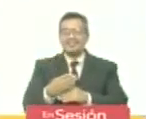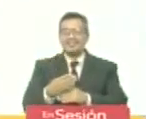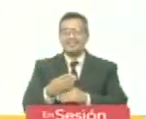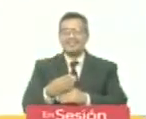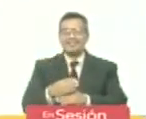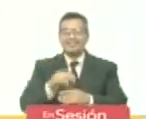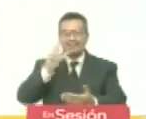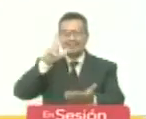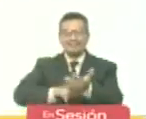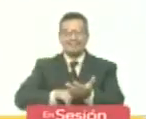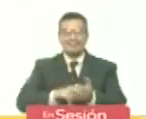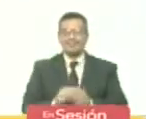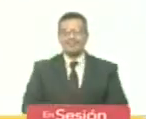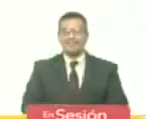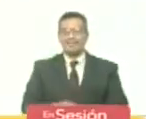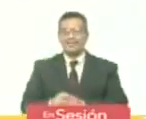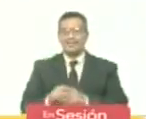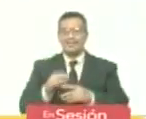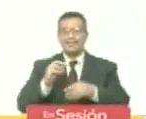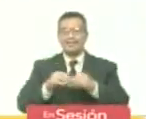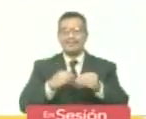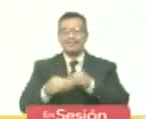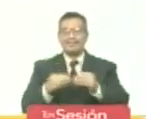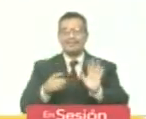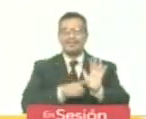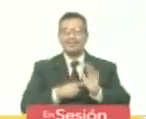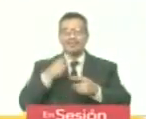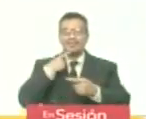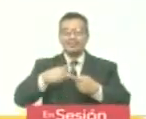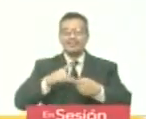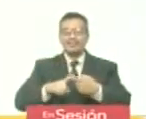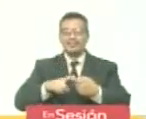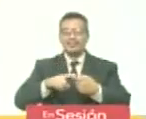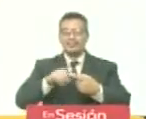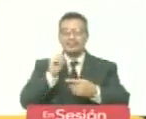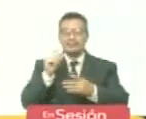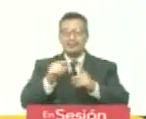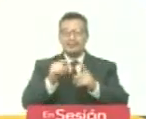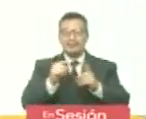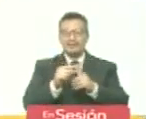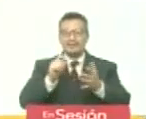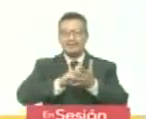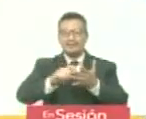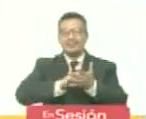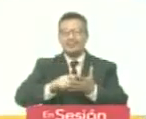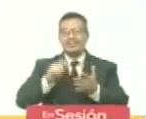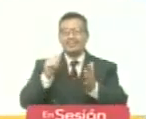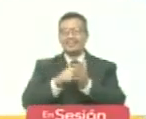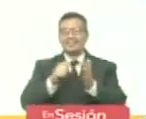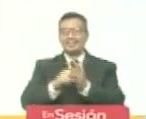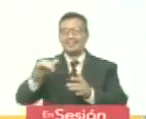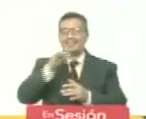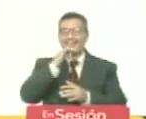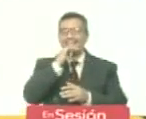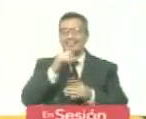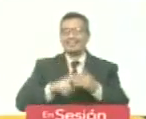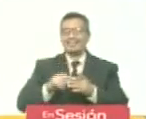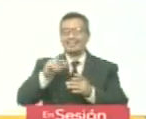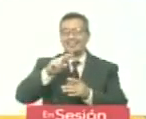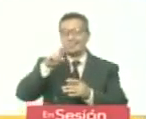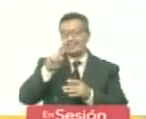resultando aprobada. Consecutivamente, el presidente cedió el derecho de palabra para puntos de información al diputado